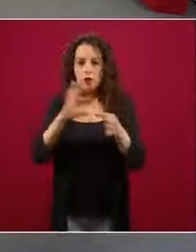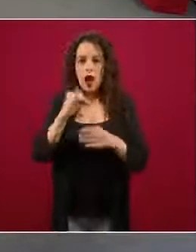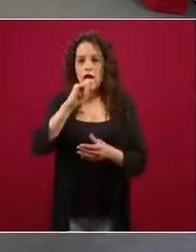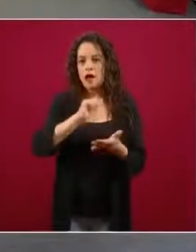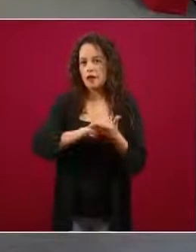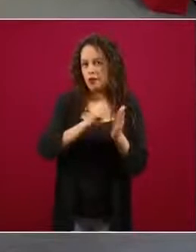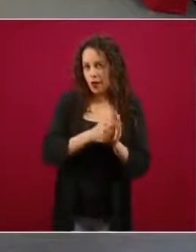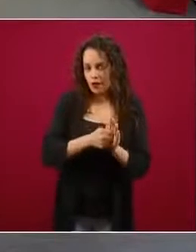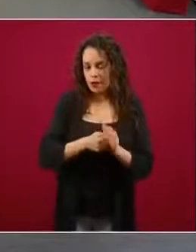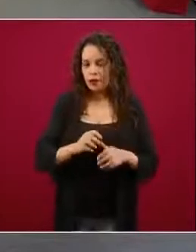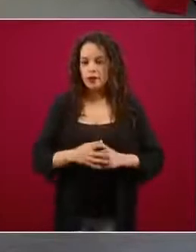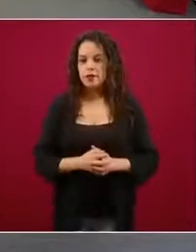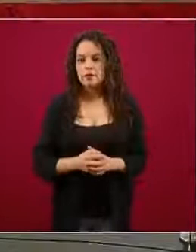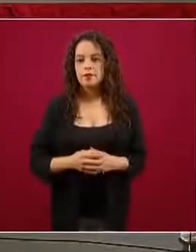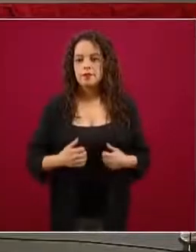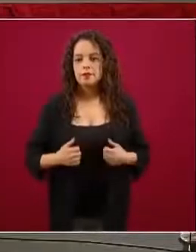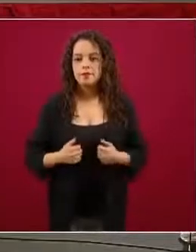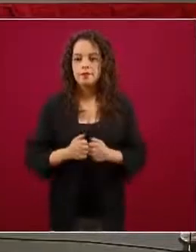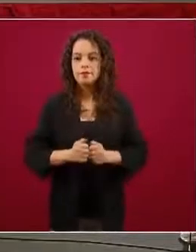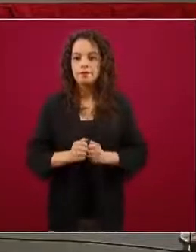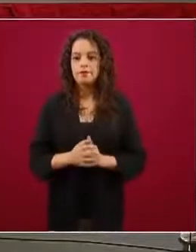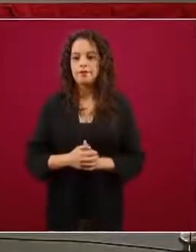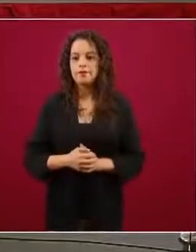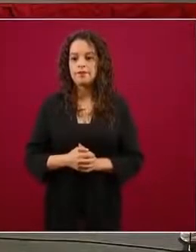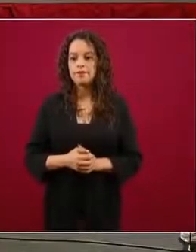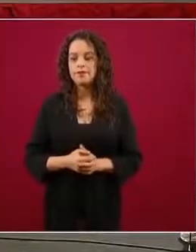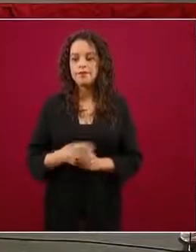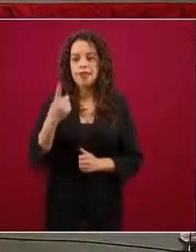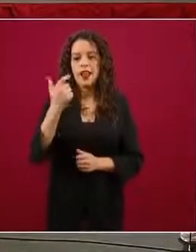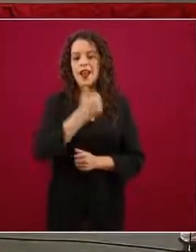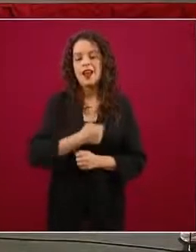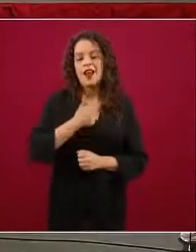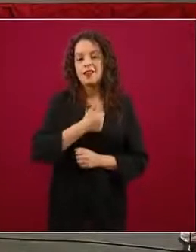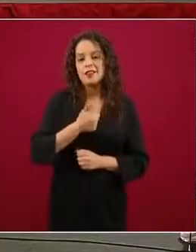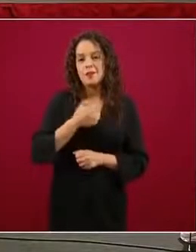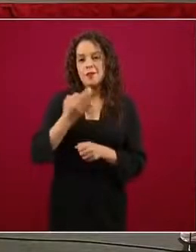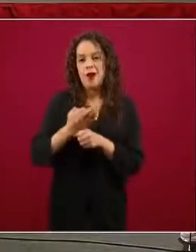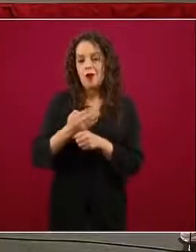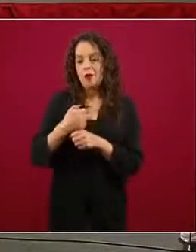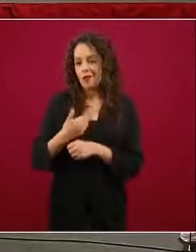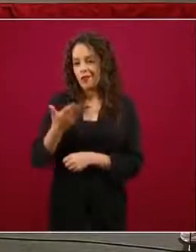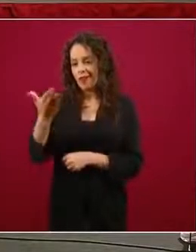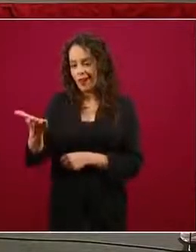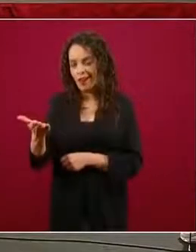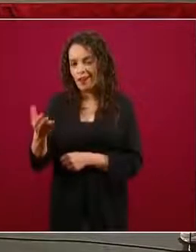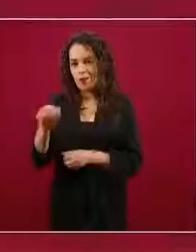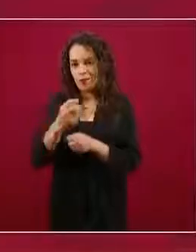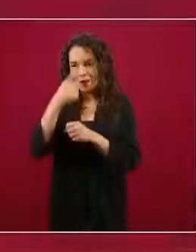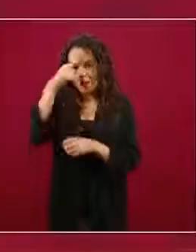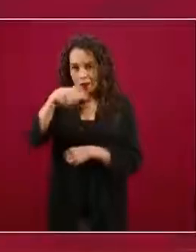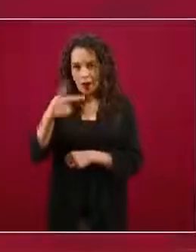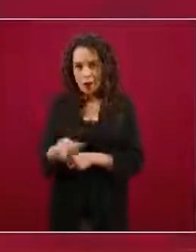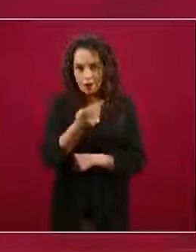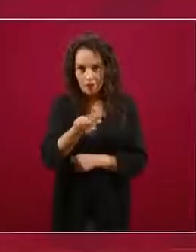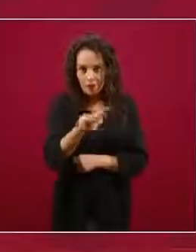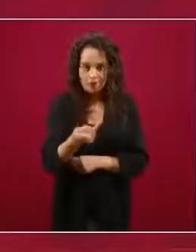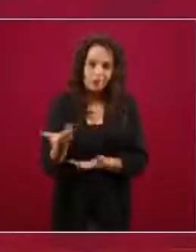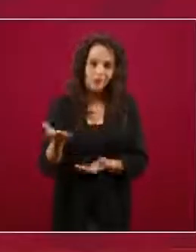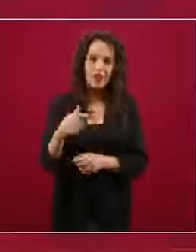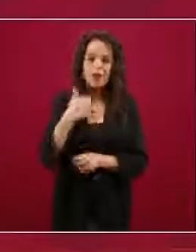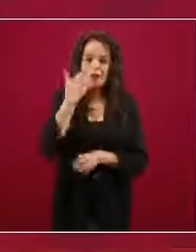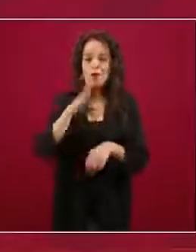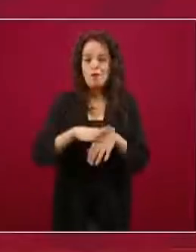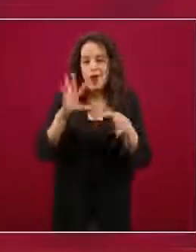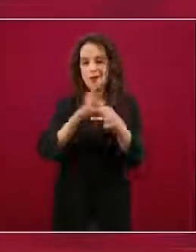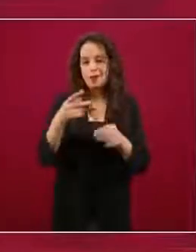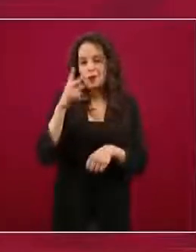pregunta o que le di la palabra tan breve, porque sean las 20 horas. Hay que tener mucho cuidado con la interpretación numérica. Veo una